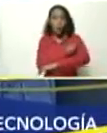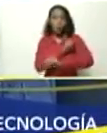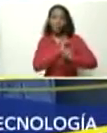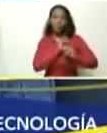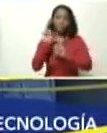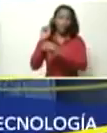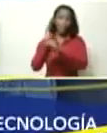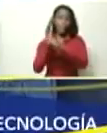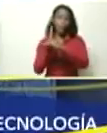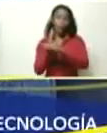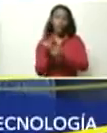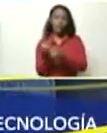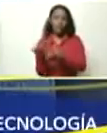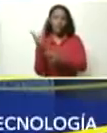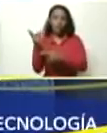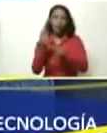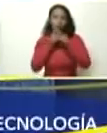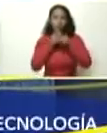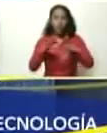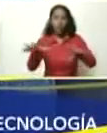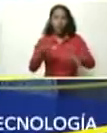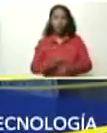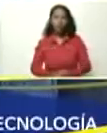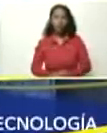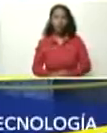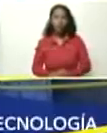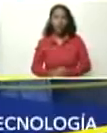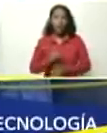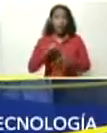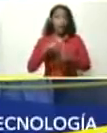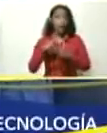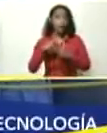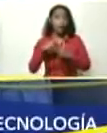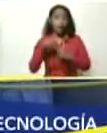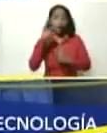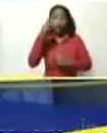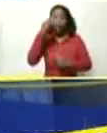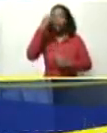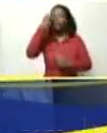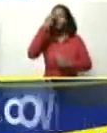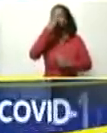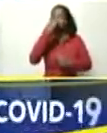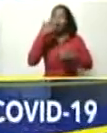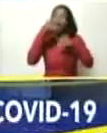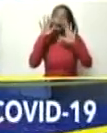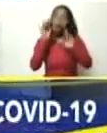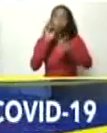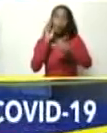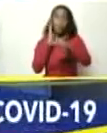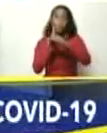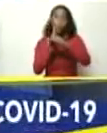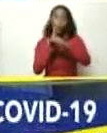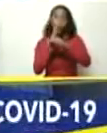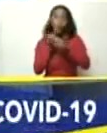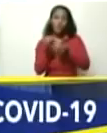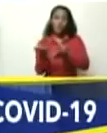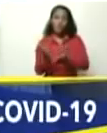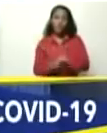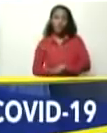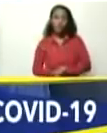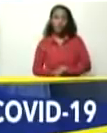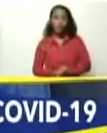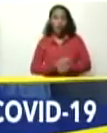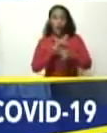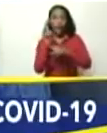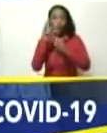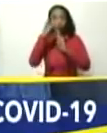impidan la entrada del virus y su replicación. Entonces, vía nasal, probablemente vacunas que bloqueen la entrada del virus. Esto